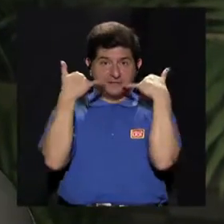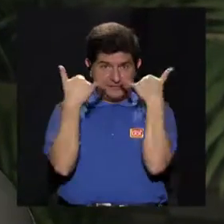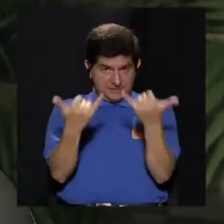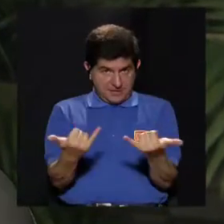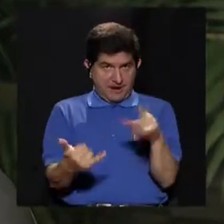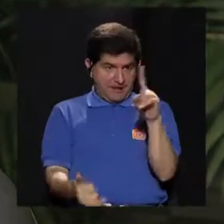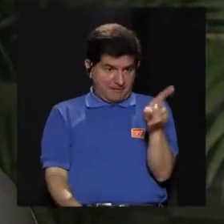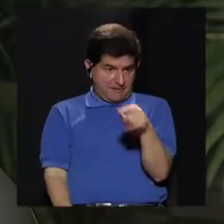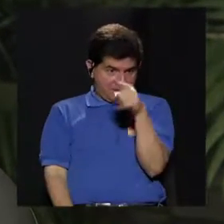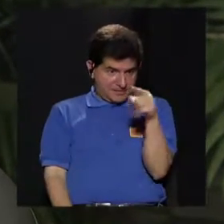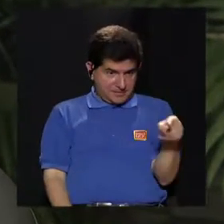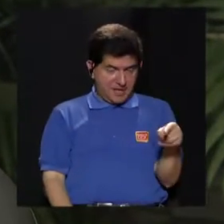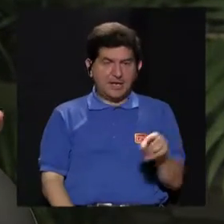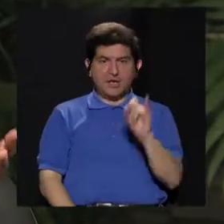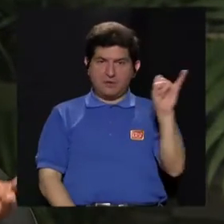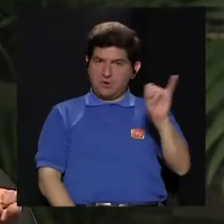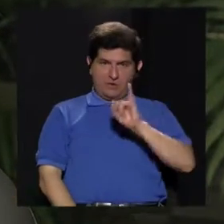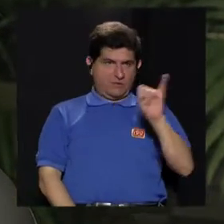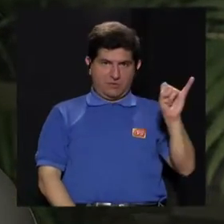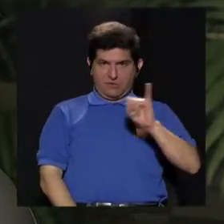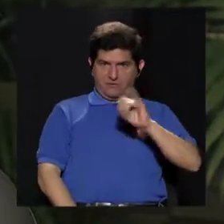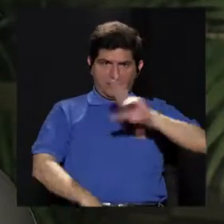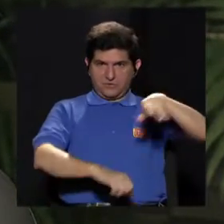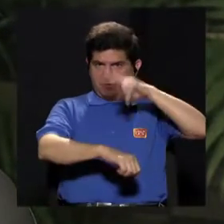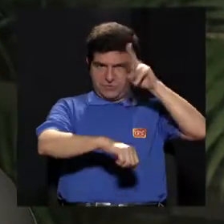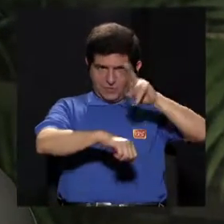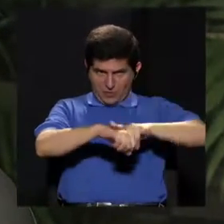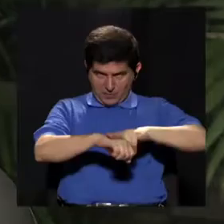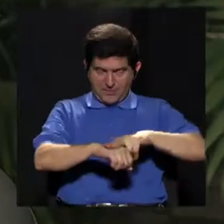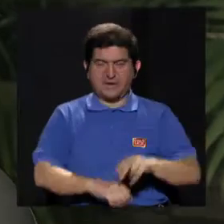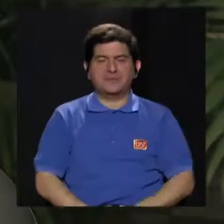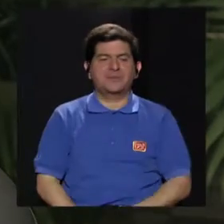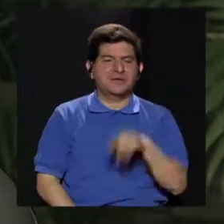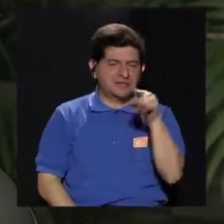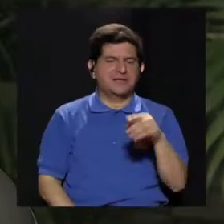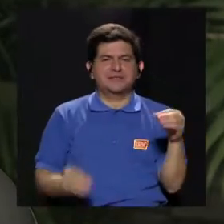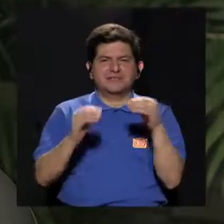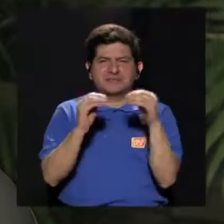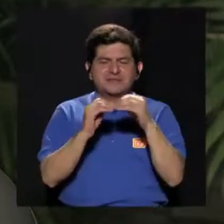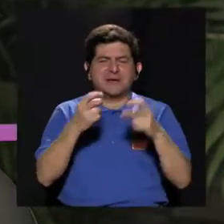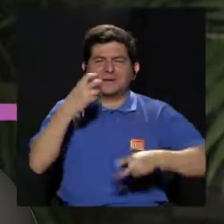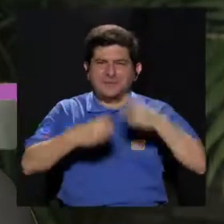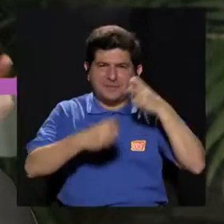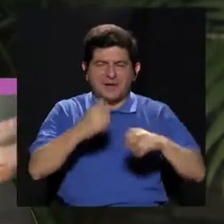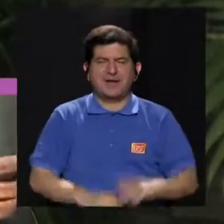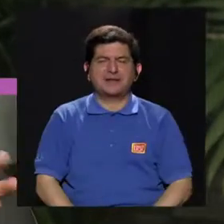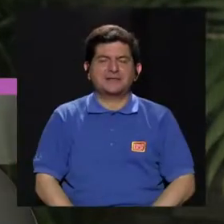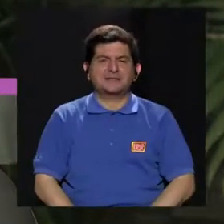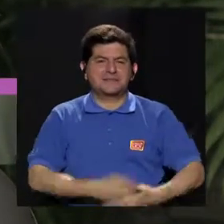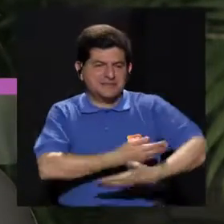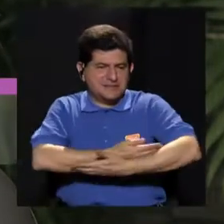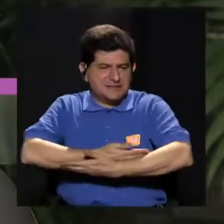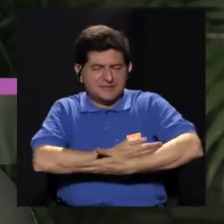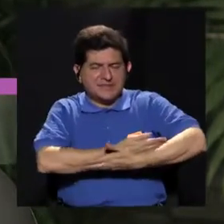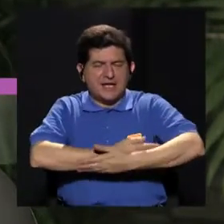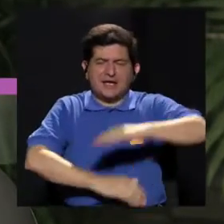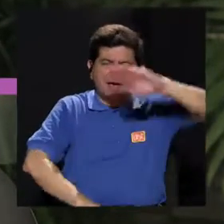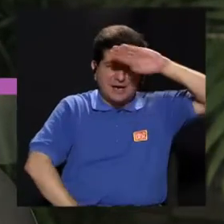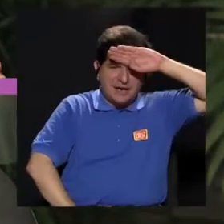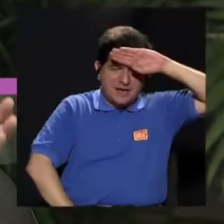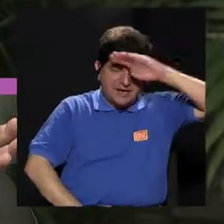Una vez descartada una infección, que la infección usualmente es mucho más aparatosa, el bebé está febril, puede